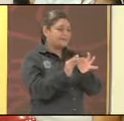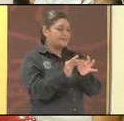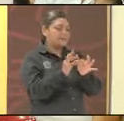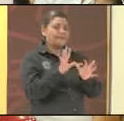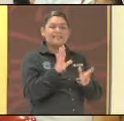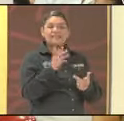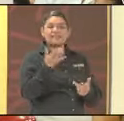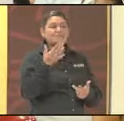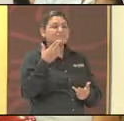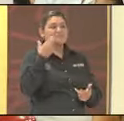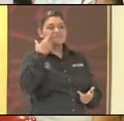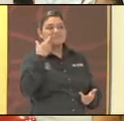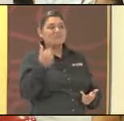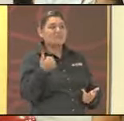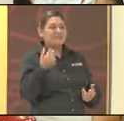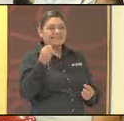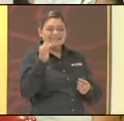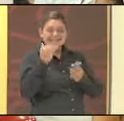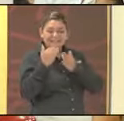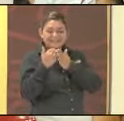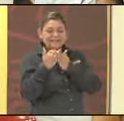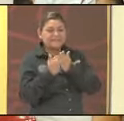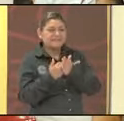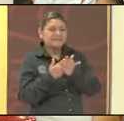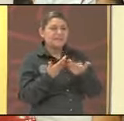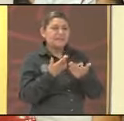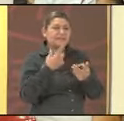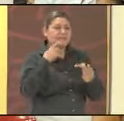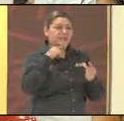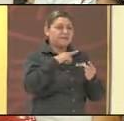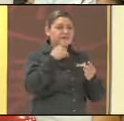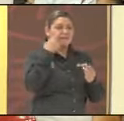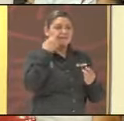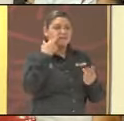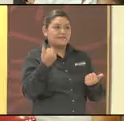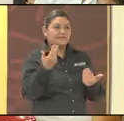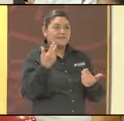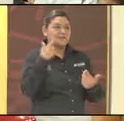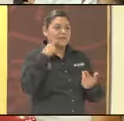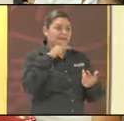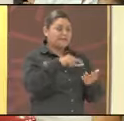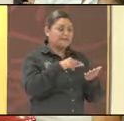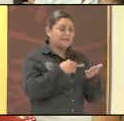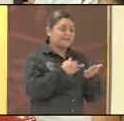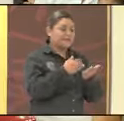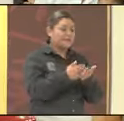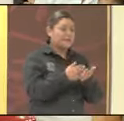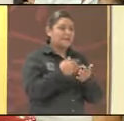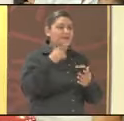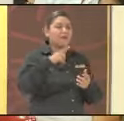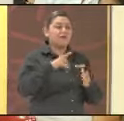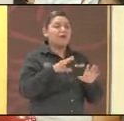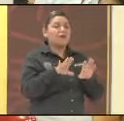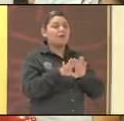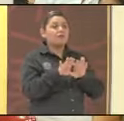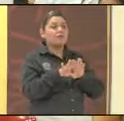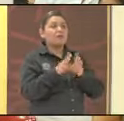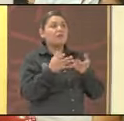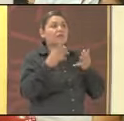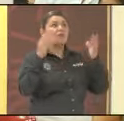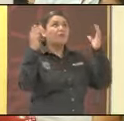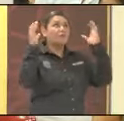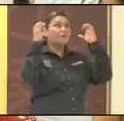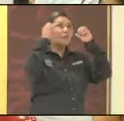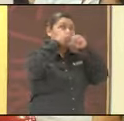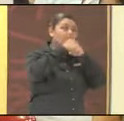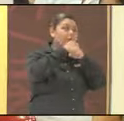error mínimo de error, dependiendo como esté nublado o